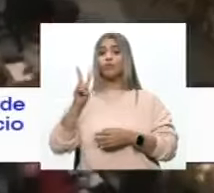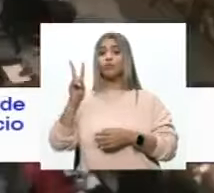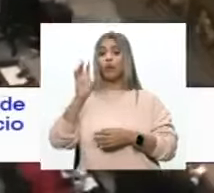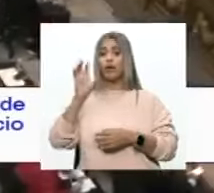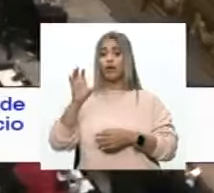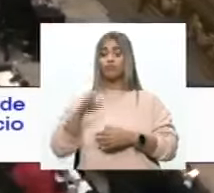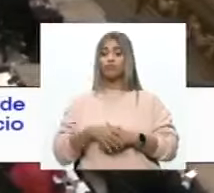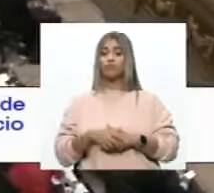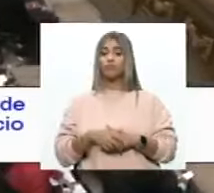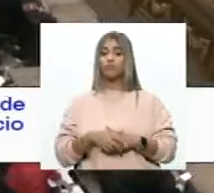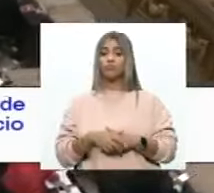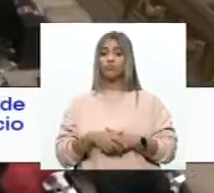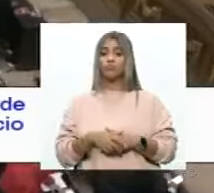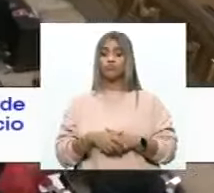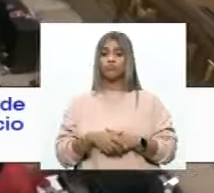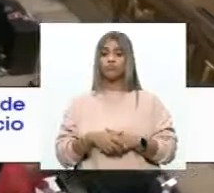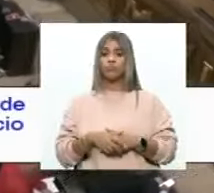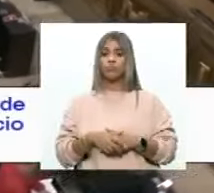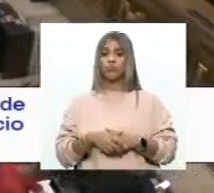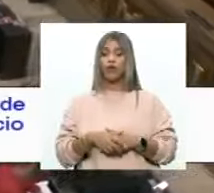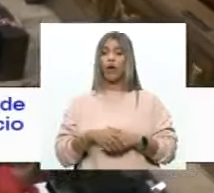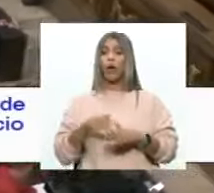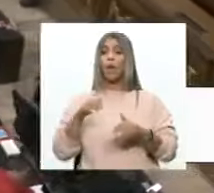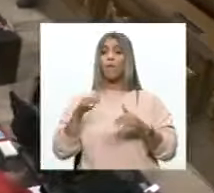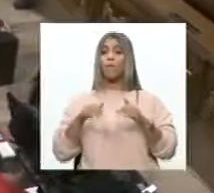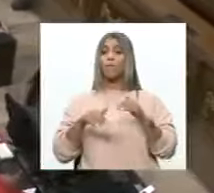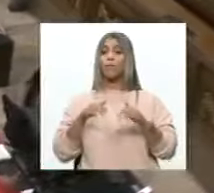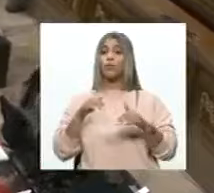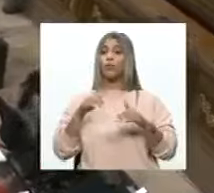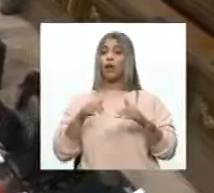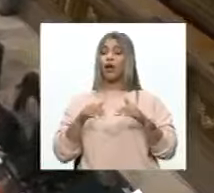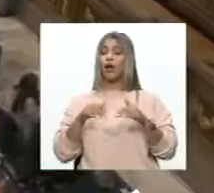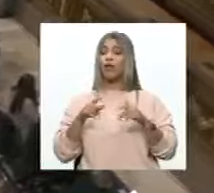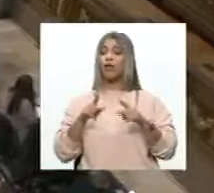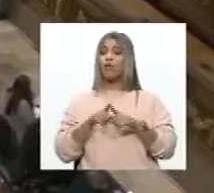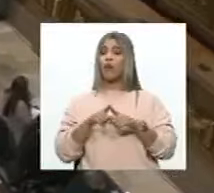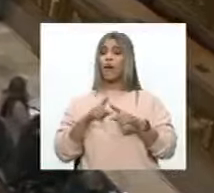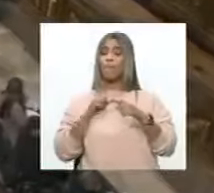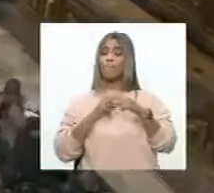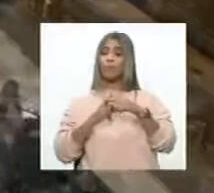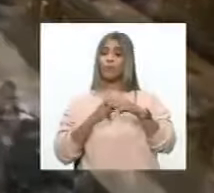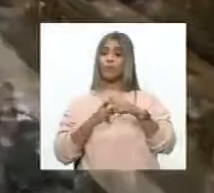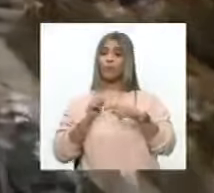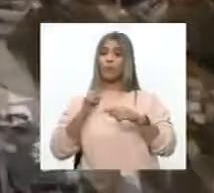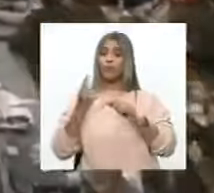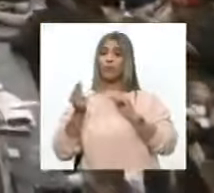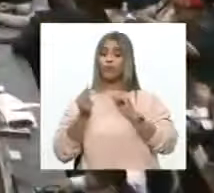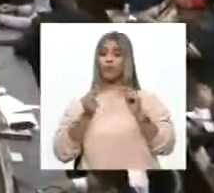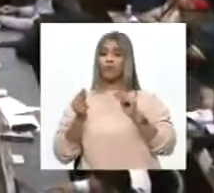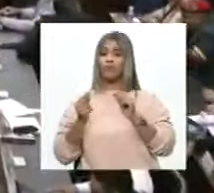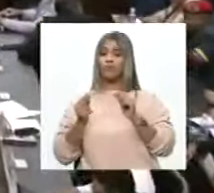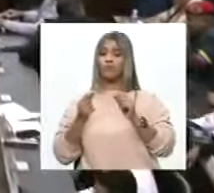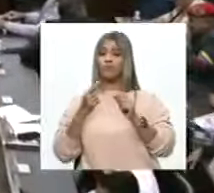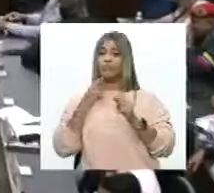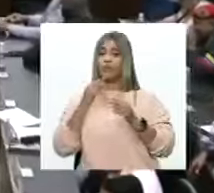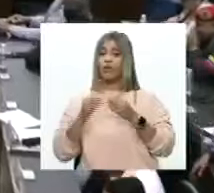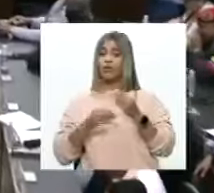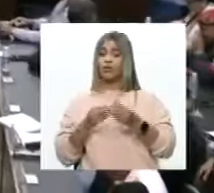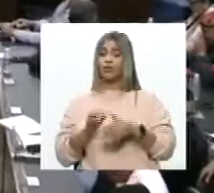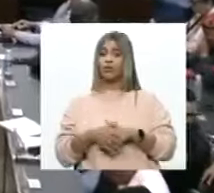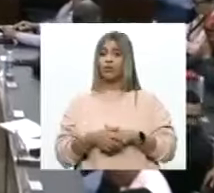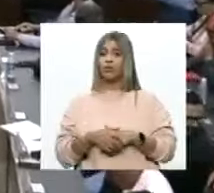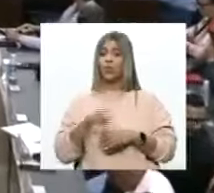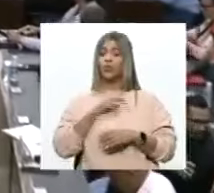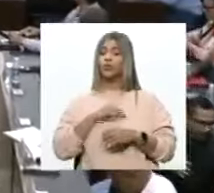la posición, que es votar positivamente en primera discusión la solicitud hecha.